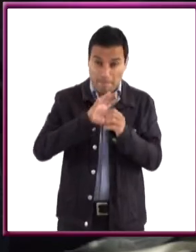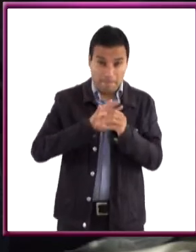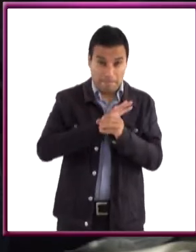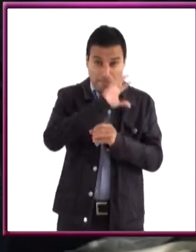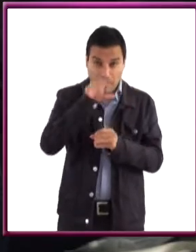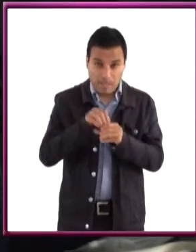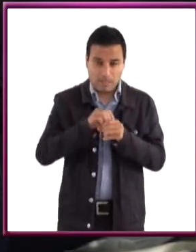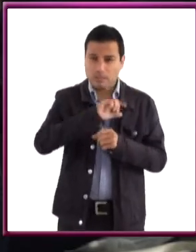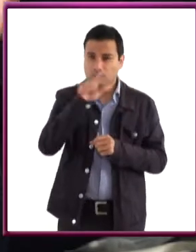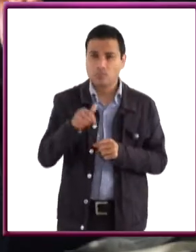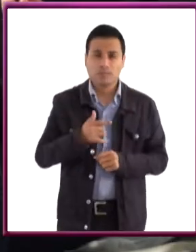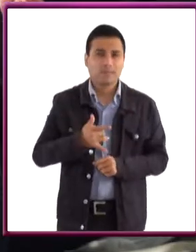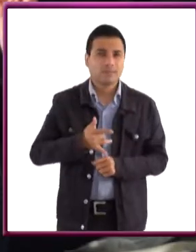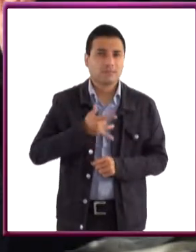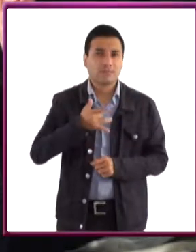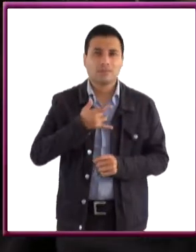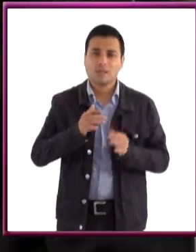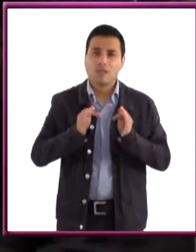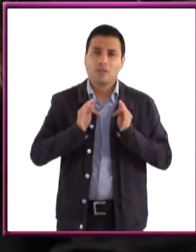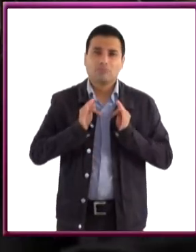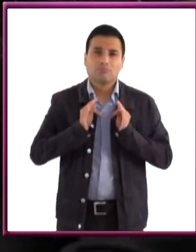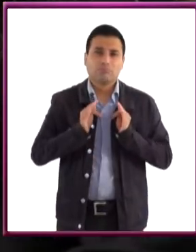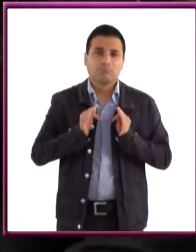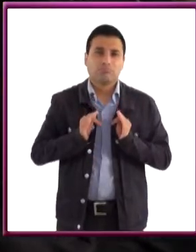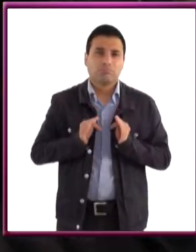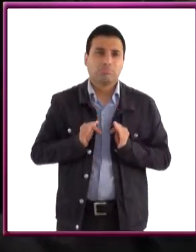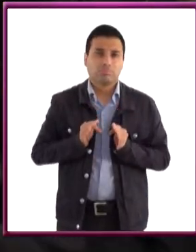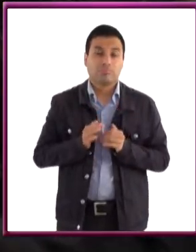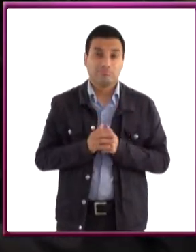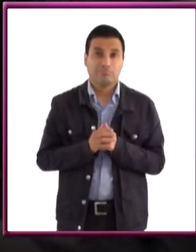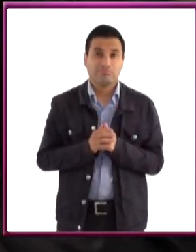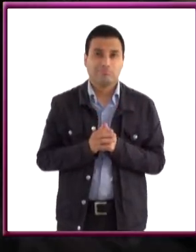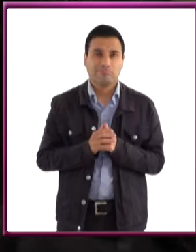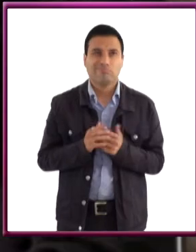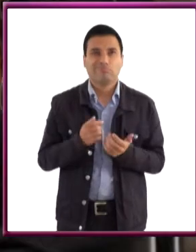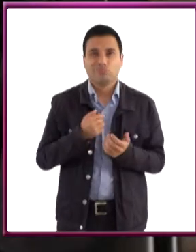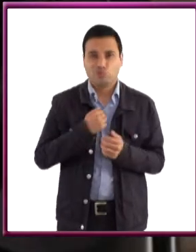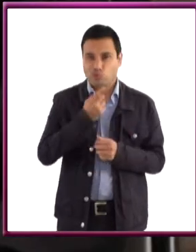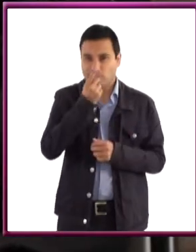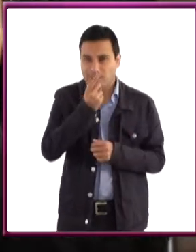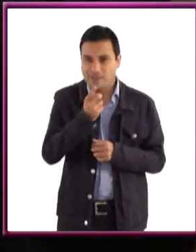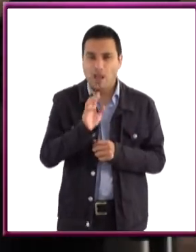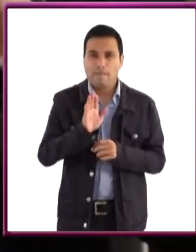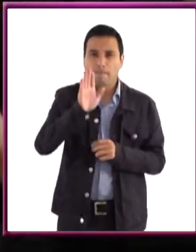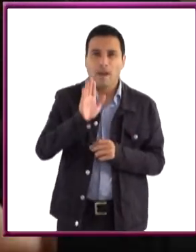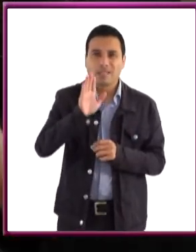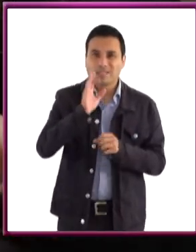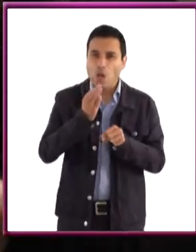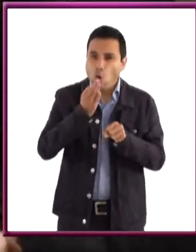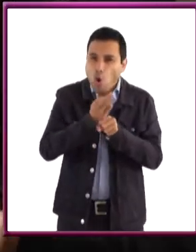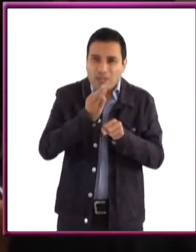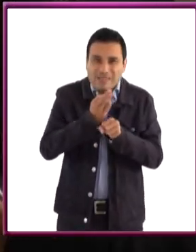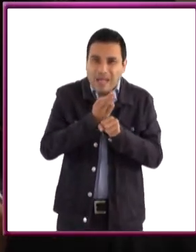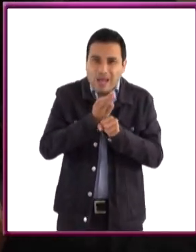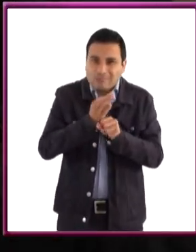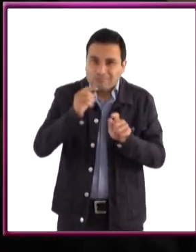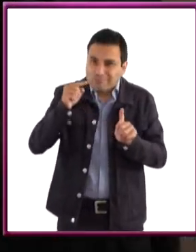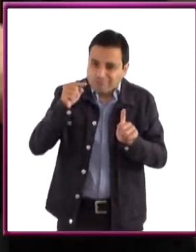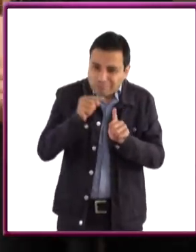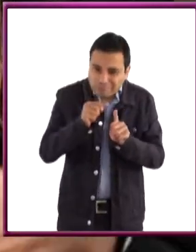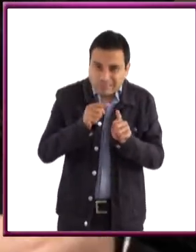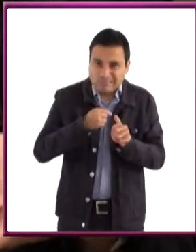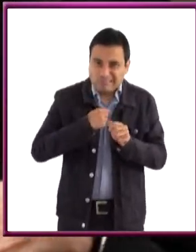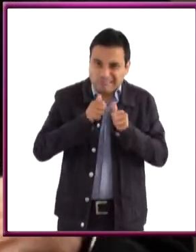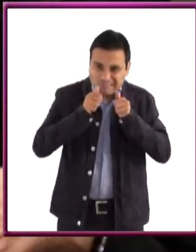primer efecto que logramos es relajación. Atención plena, si te fijas, yo te lo definí como estar en el aquí y en el ahora. Y